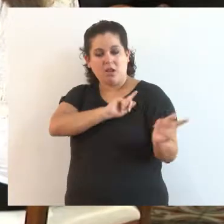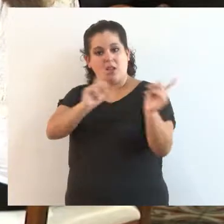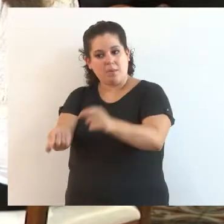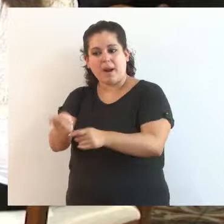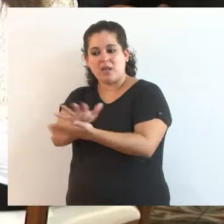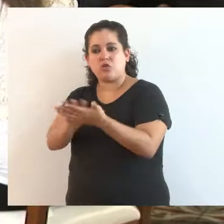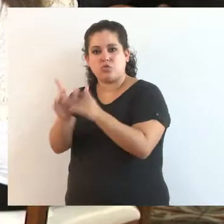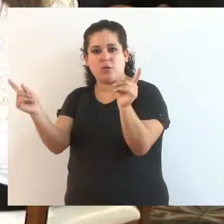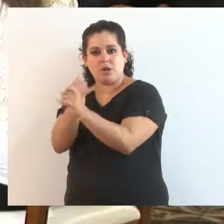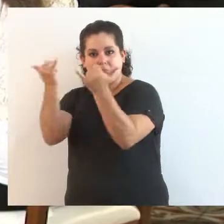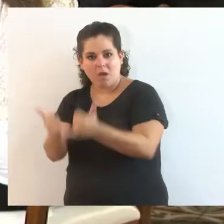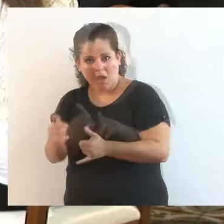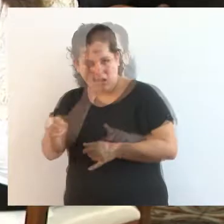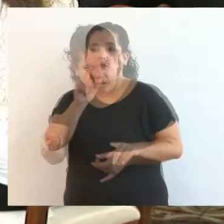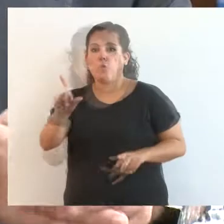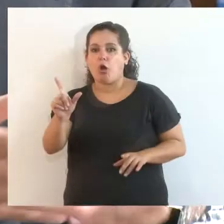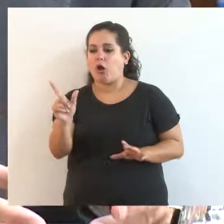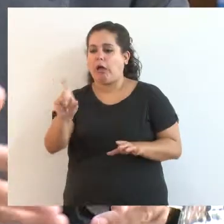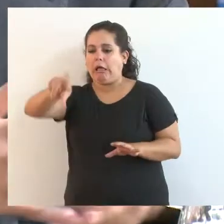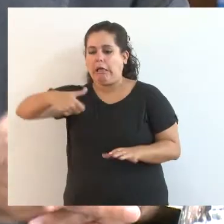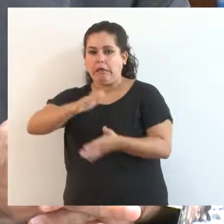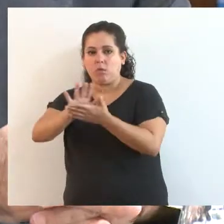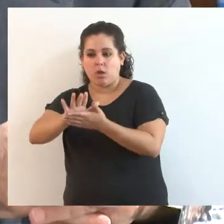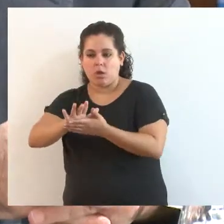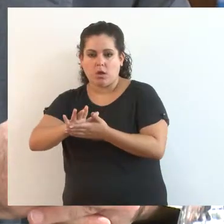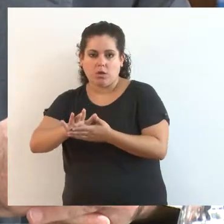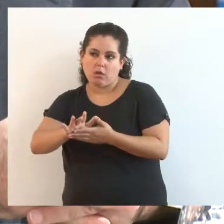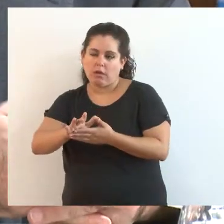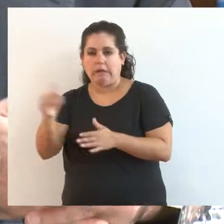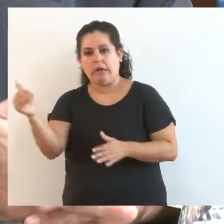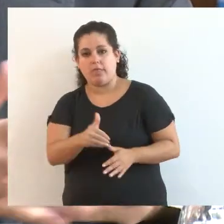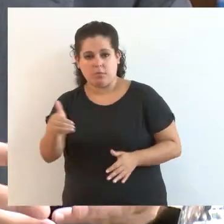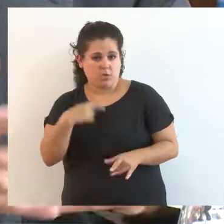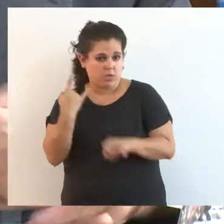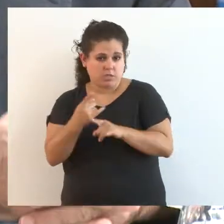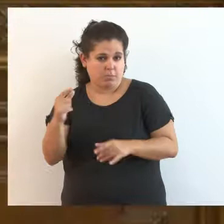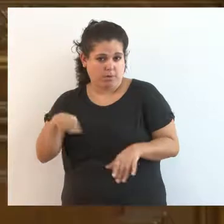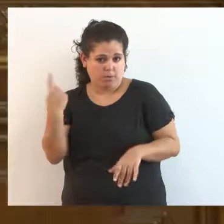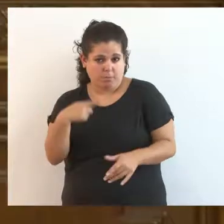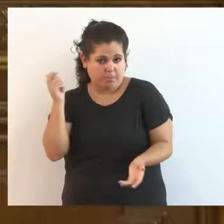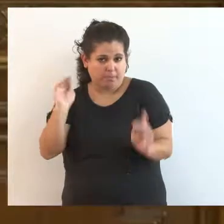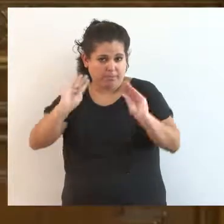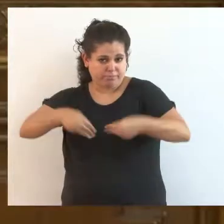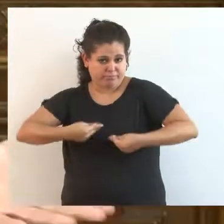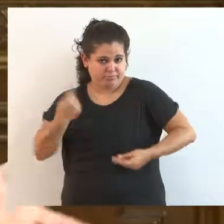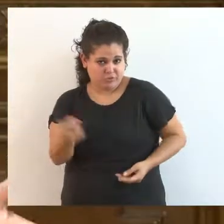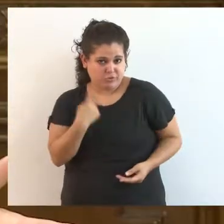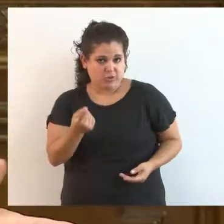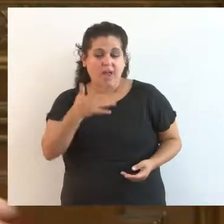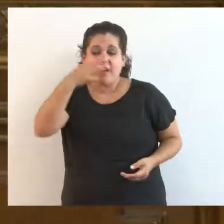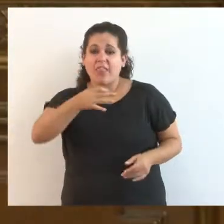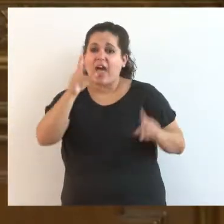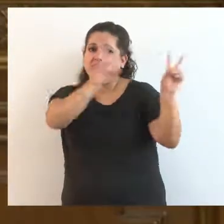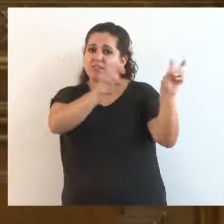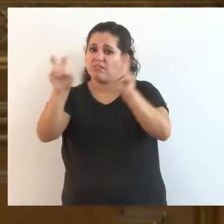empresaria a solucionar el mismo problema, que podría ser esa ampliación de agua potable. Señores, los temas son todos